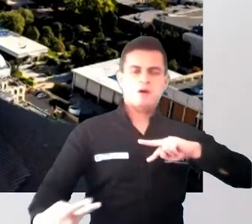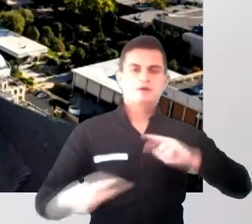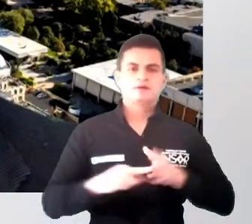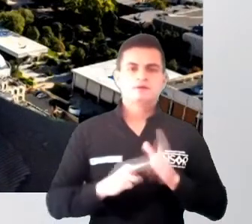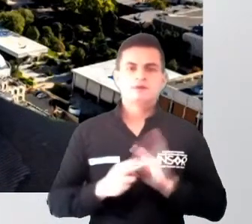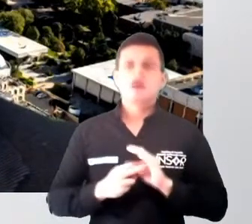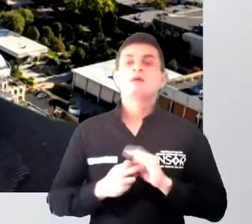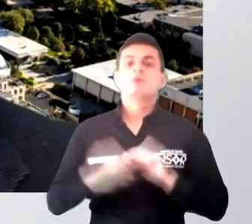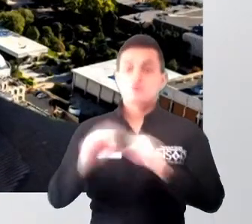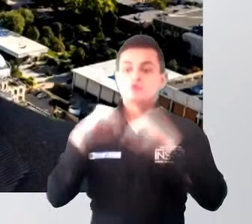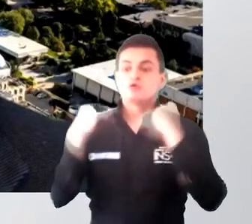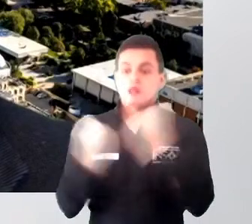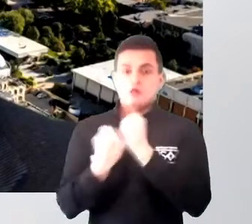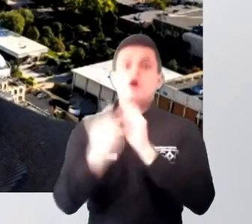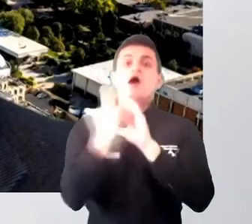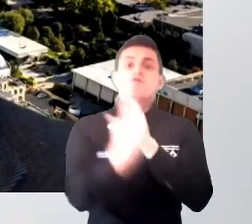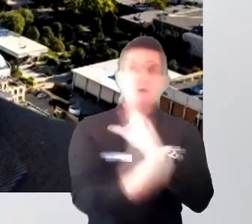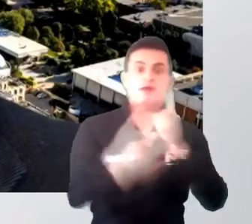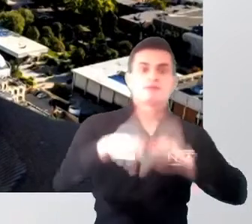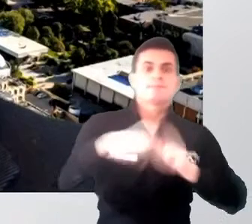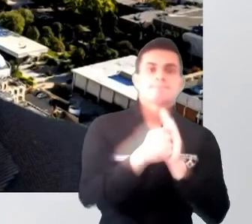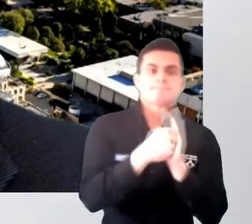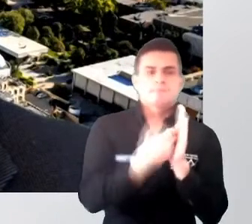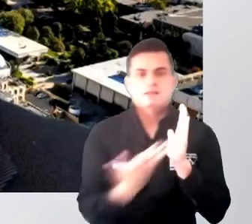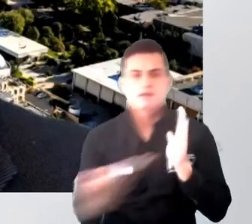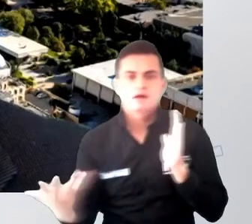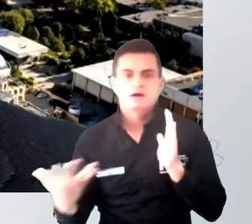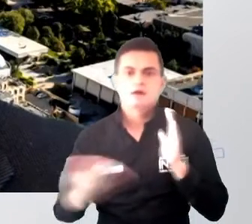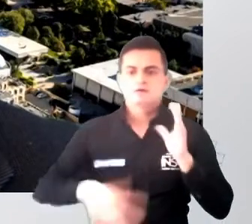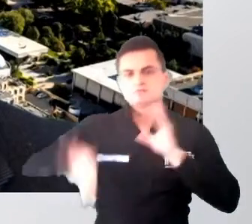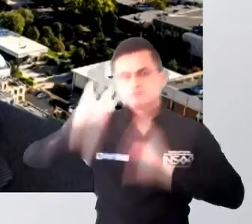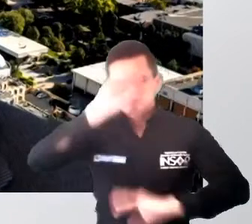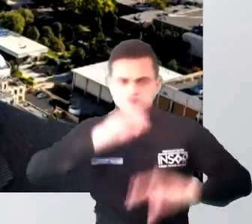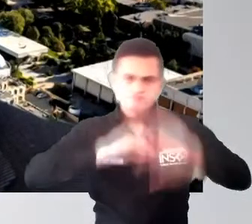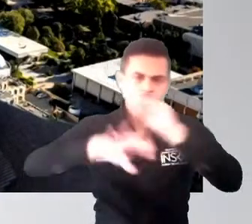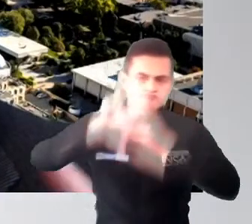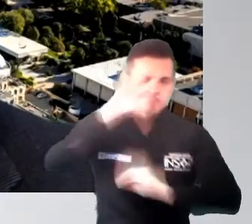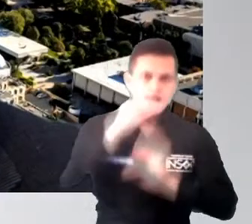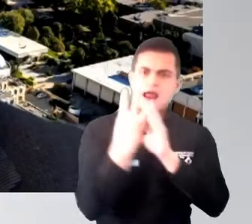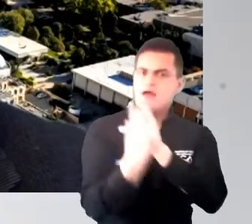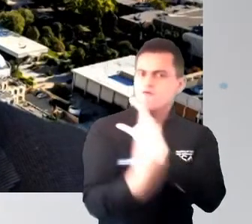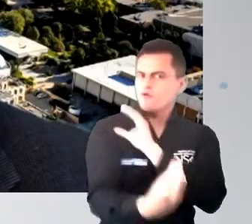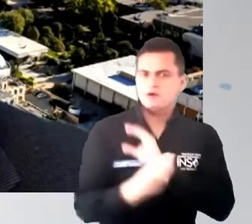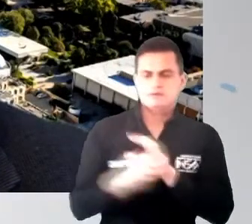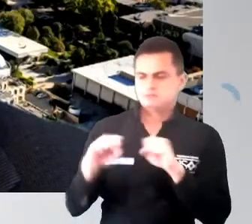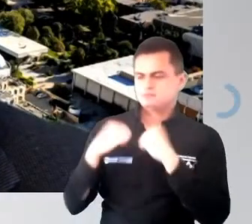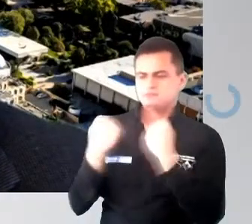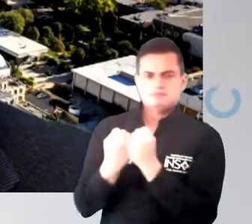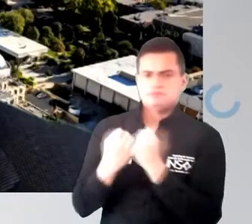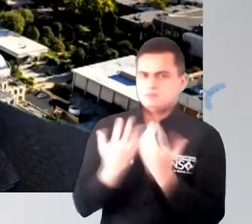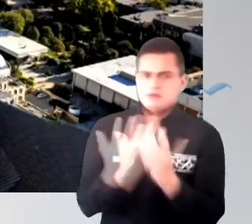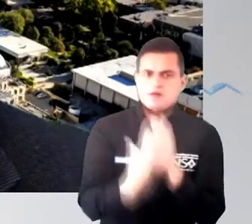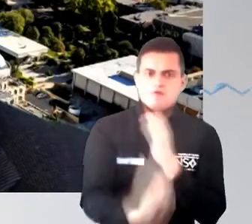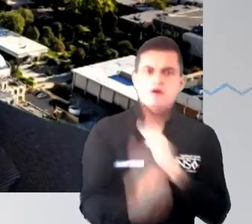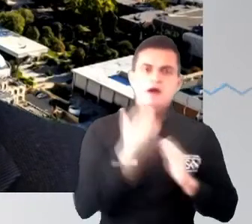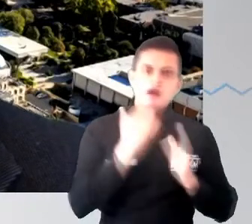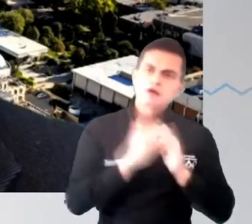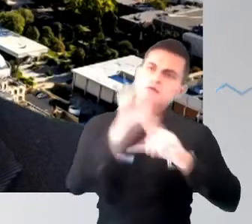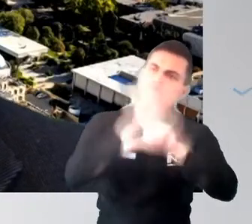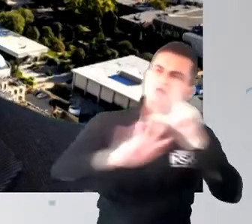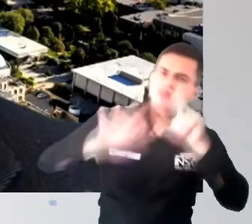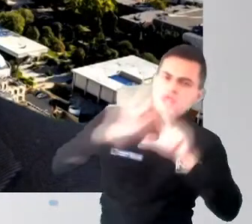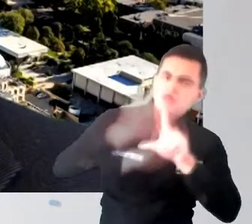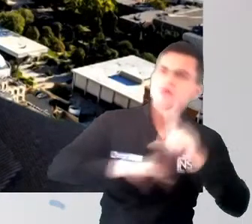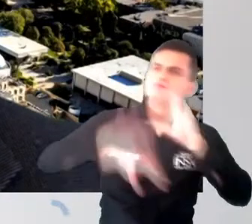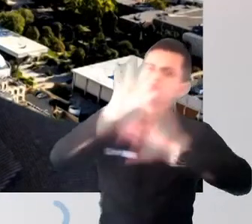están interactuando con unos materiales y aprendiendo cosas básicas sobre videos pequeños o otros materiales que se han